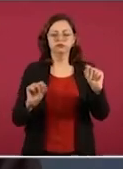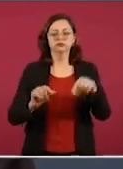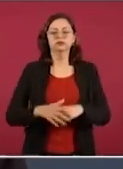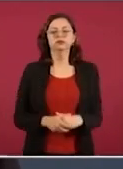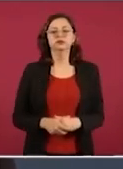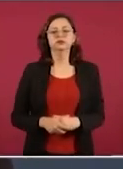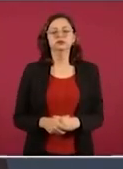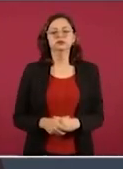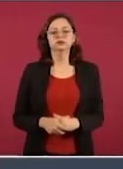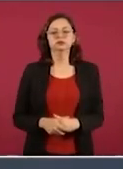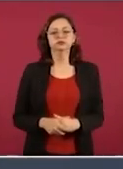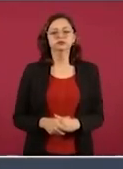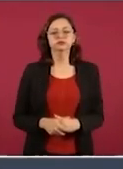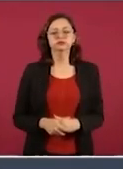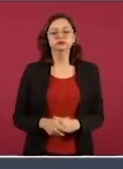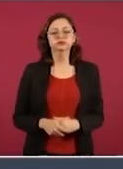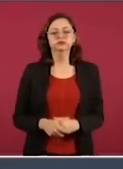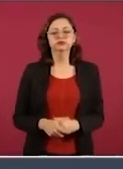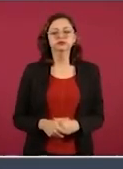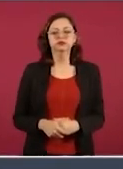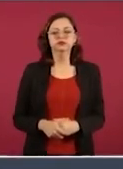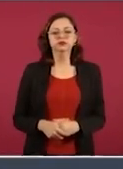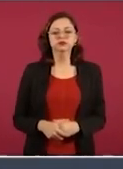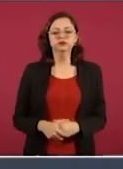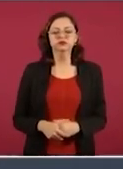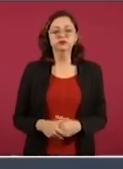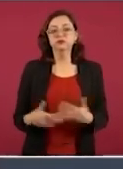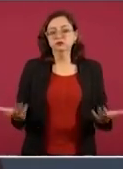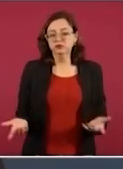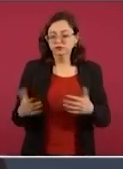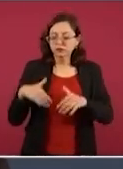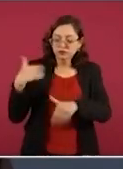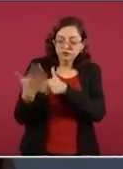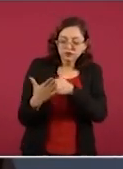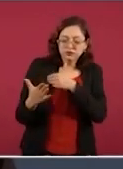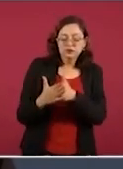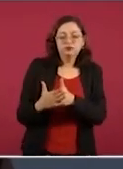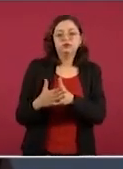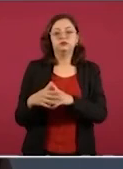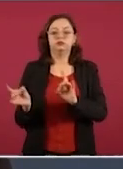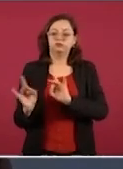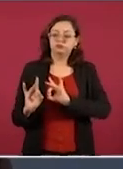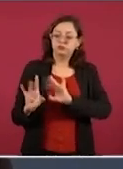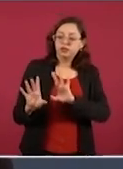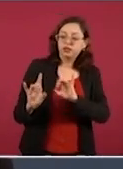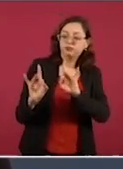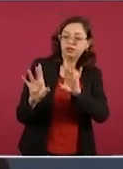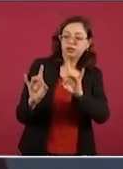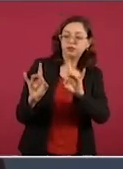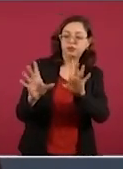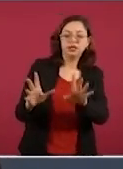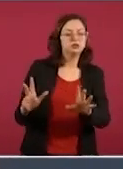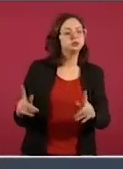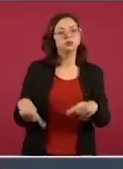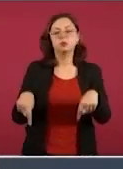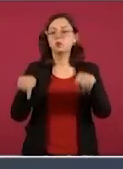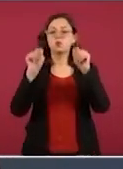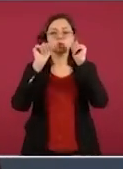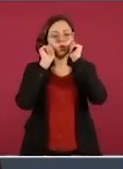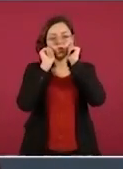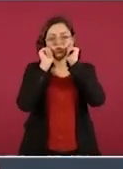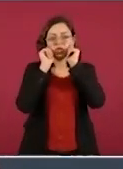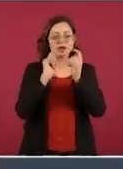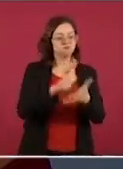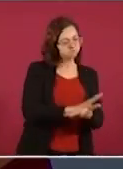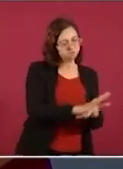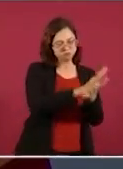Para entonces, ante cualquier circunstancia, será prácticamente